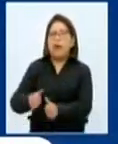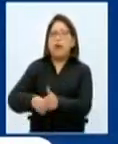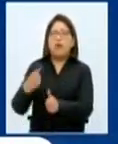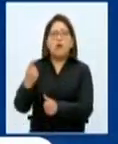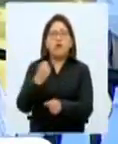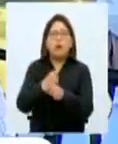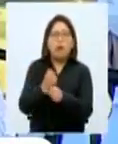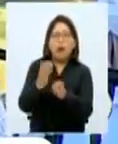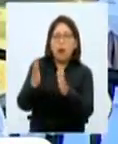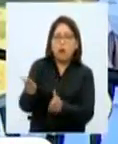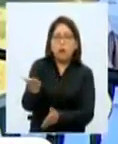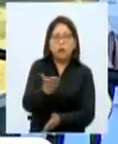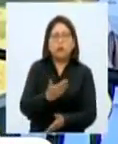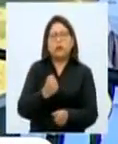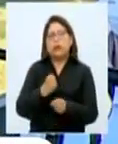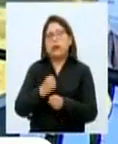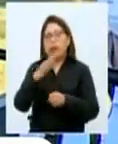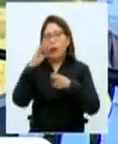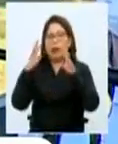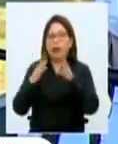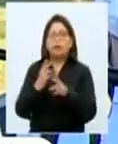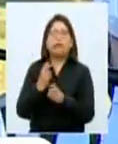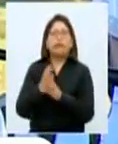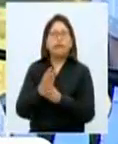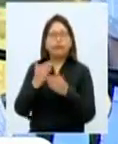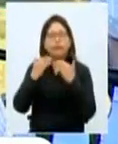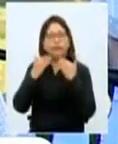muchísimas gracias por el trabajo que vienen haciendo.